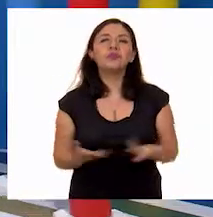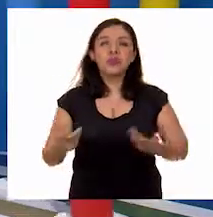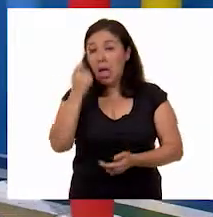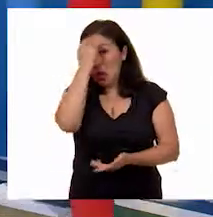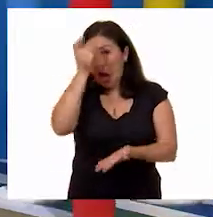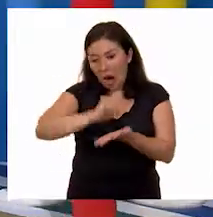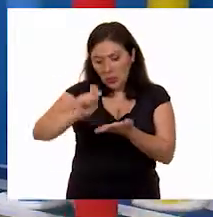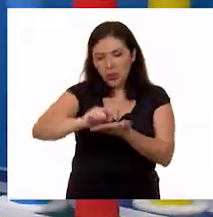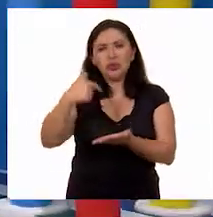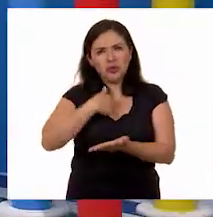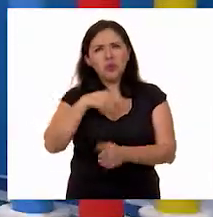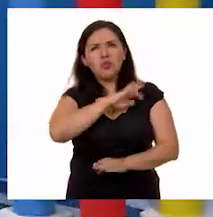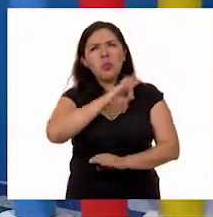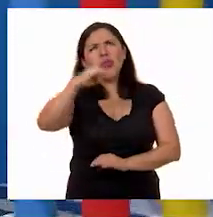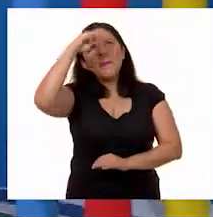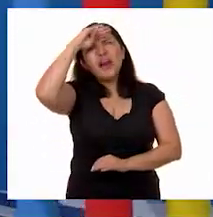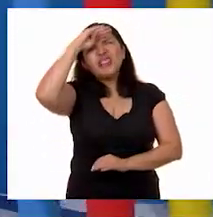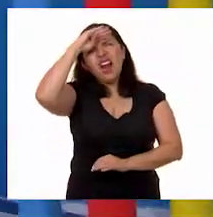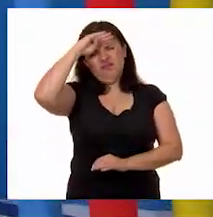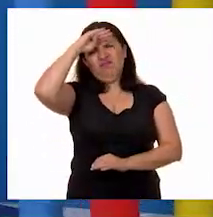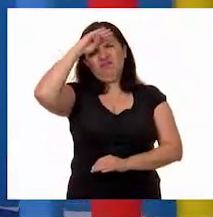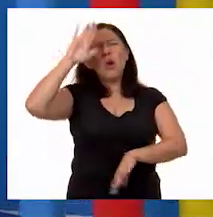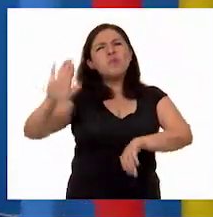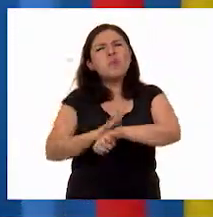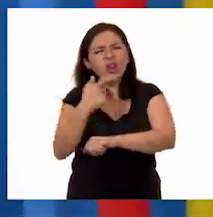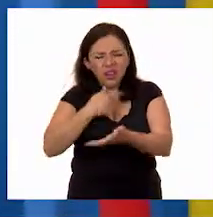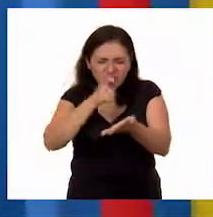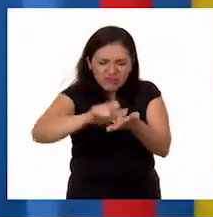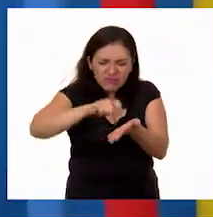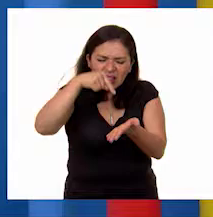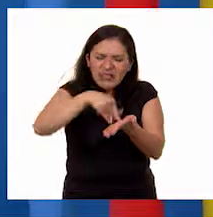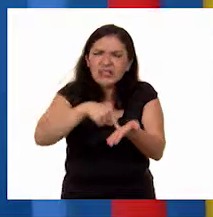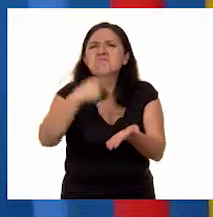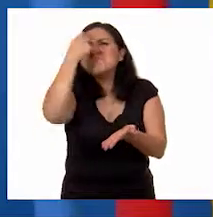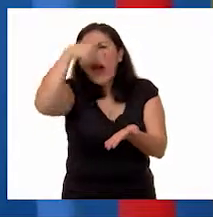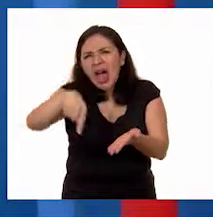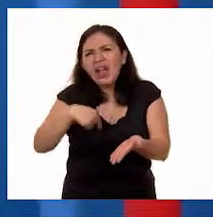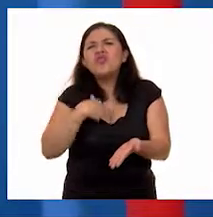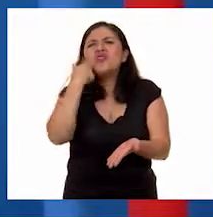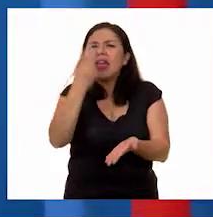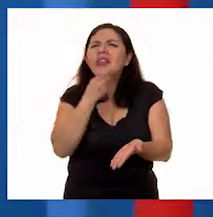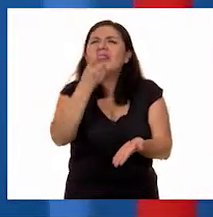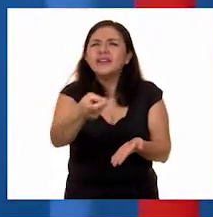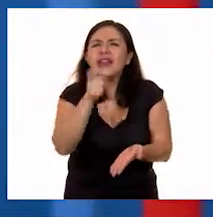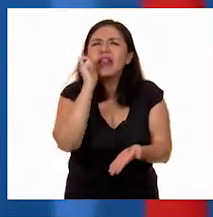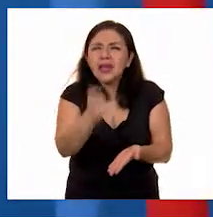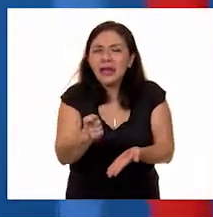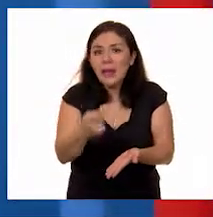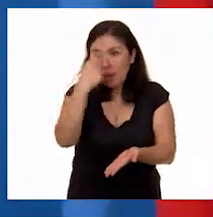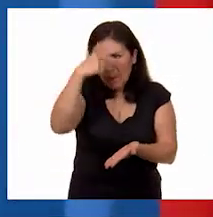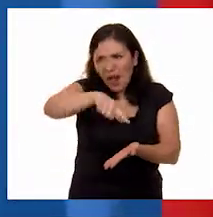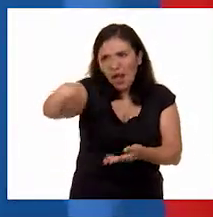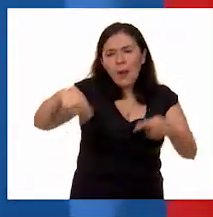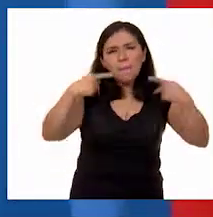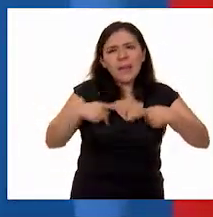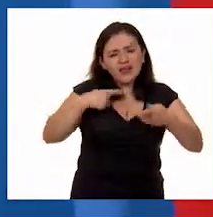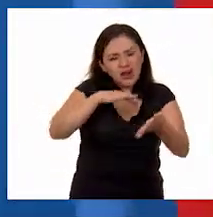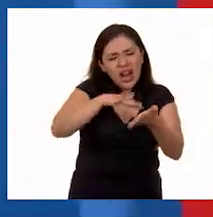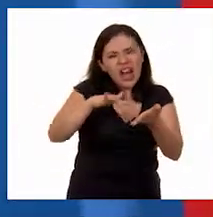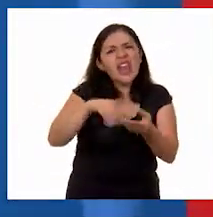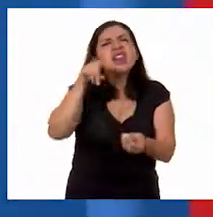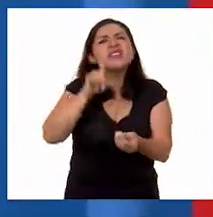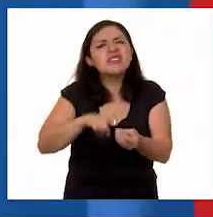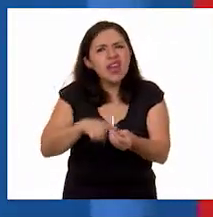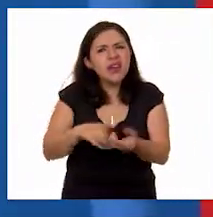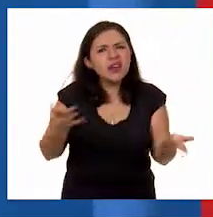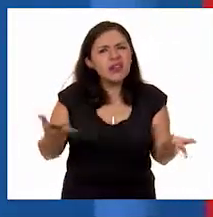nos puede servir hacernos preguntas como ¿por qué escribo este tipo de texto? ¿Qué deseo comunicar? ¿A quién va dirigido mi texto?